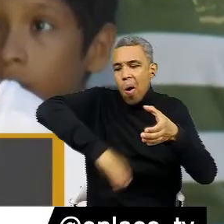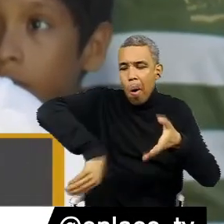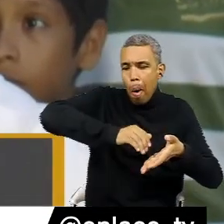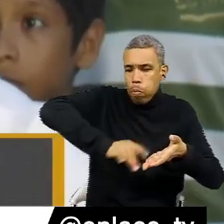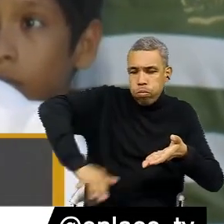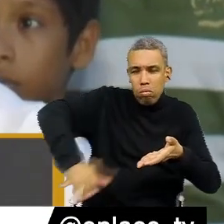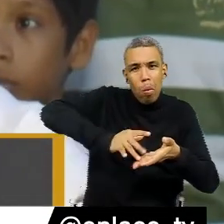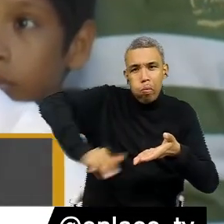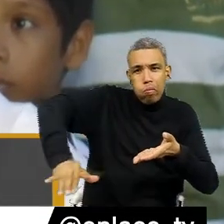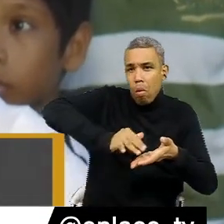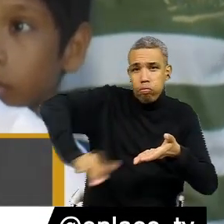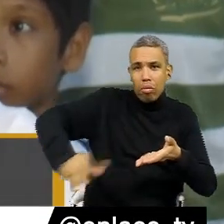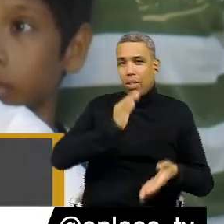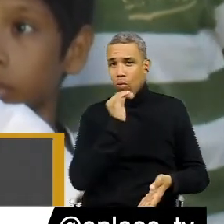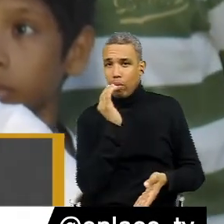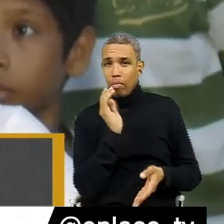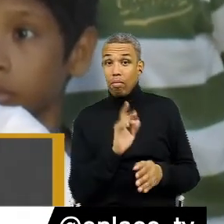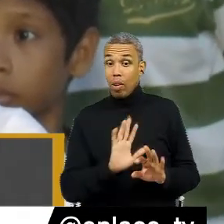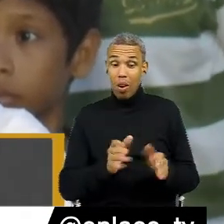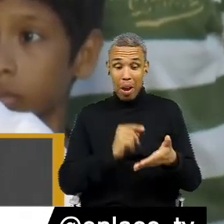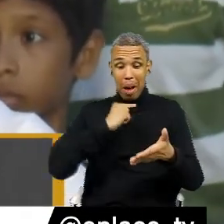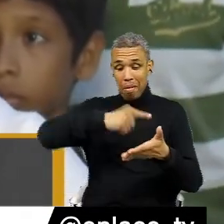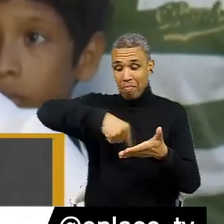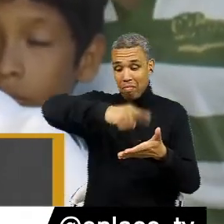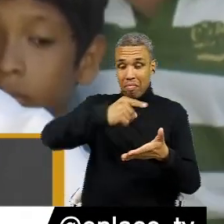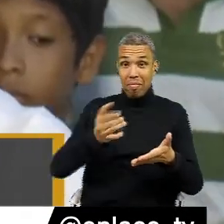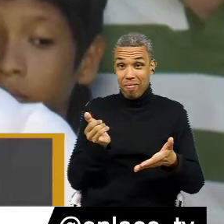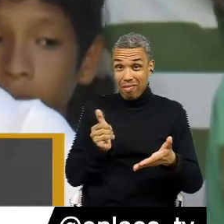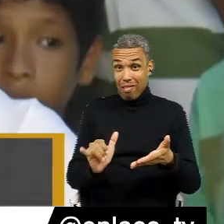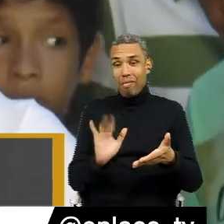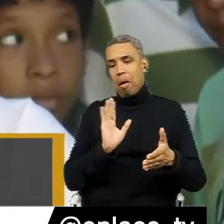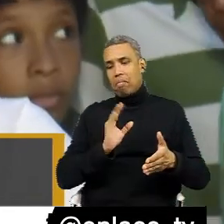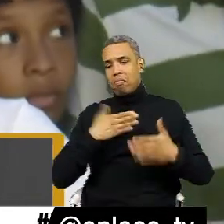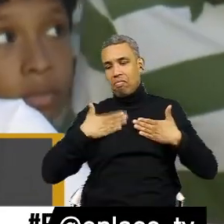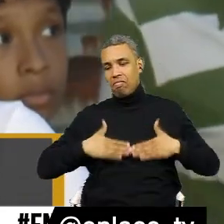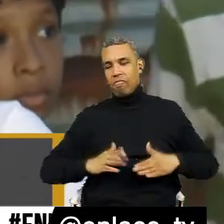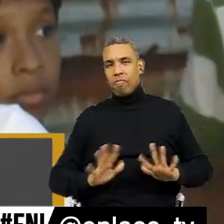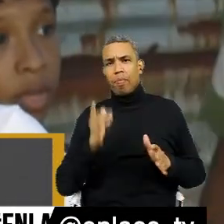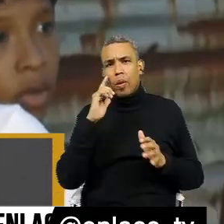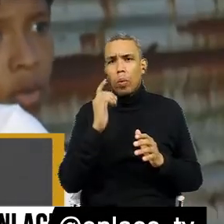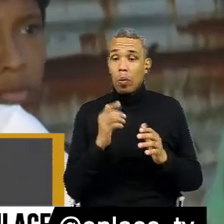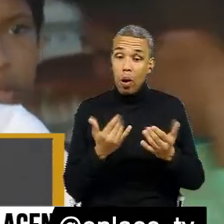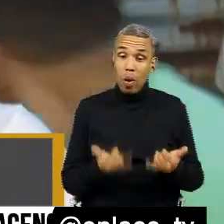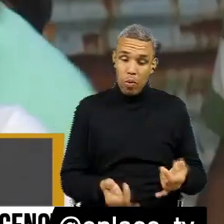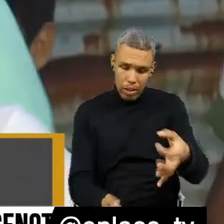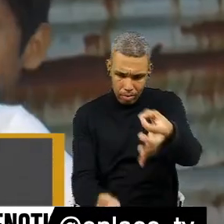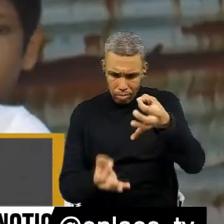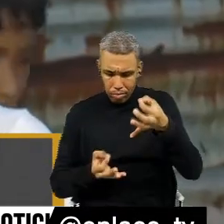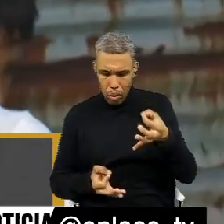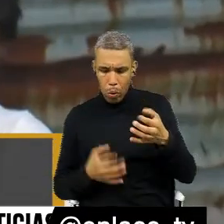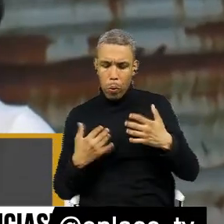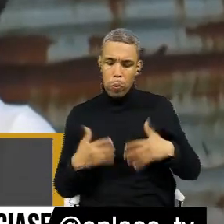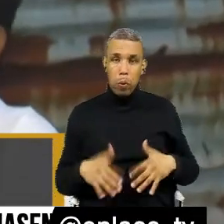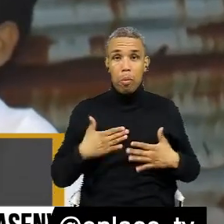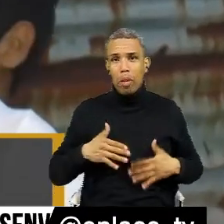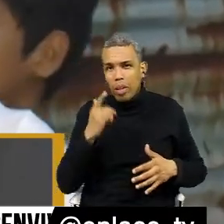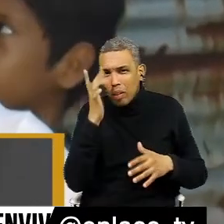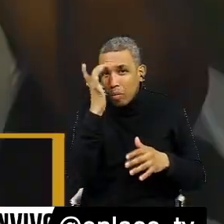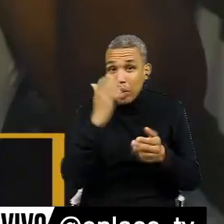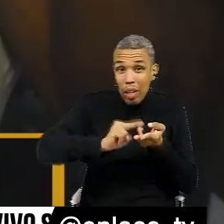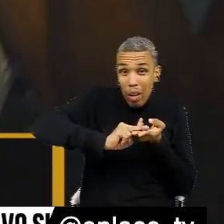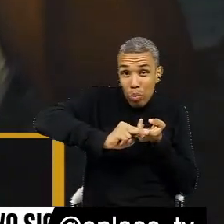habrá excusa para terminar la obra que se inició. Aquí lo que más grave era es el Box Culvert que hay de aquí entre la línea férrea, y eso es